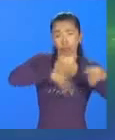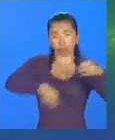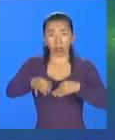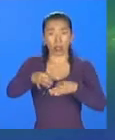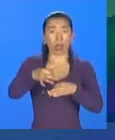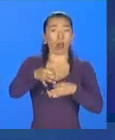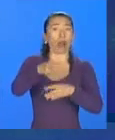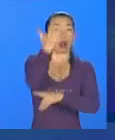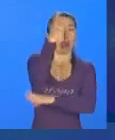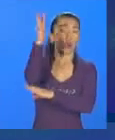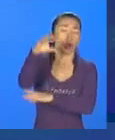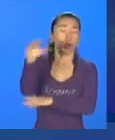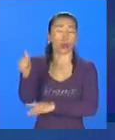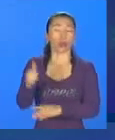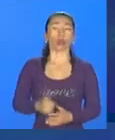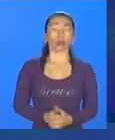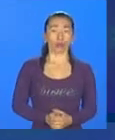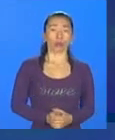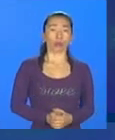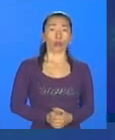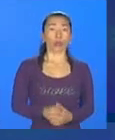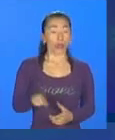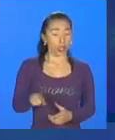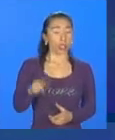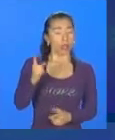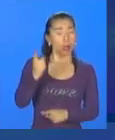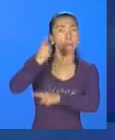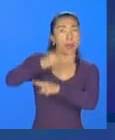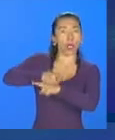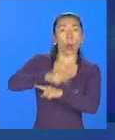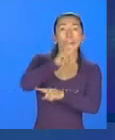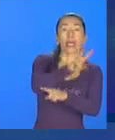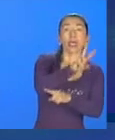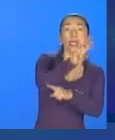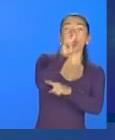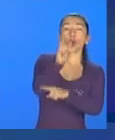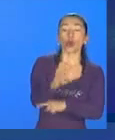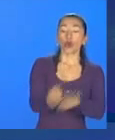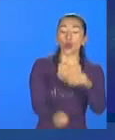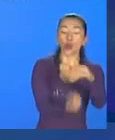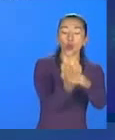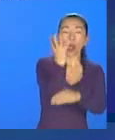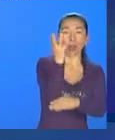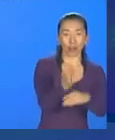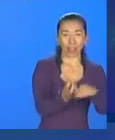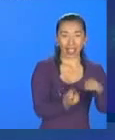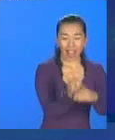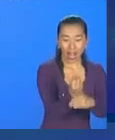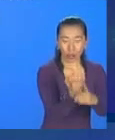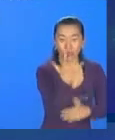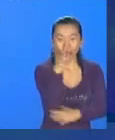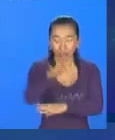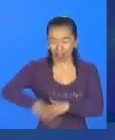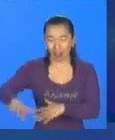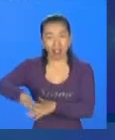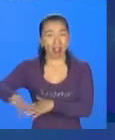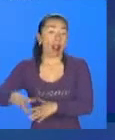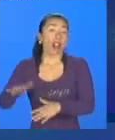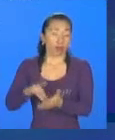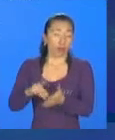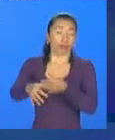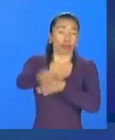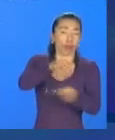La Secretaría Distrital de Ambiente ordenó la compensación con la siembra de 28 nuevos individuos en el área de influencia, tal como se hace